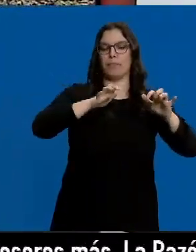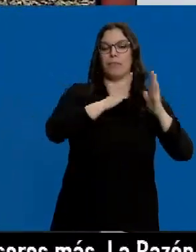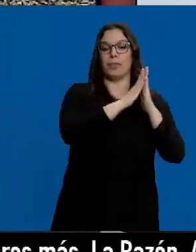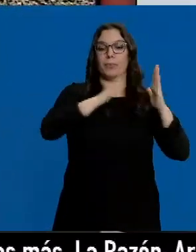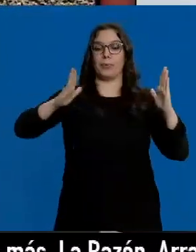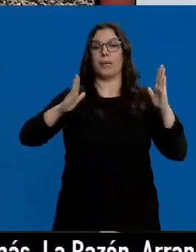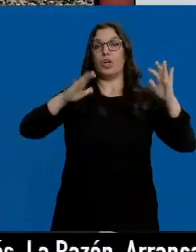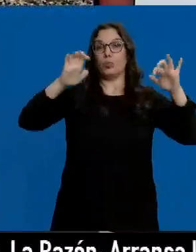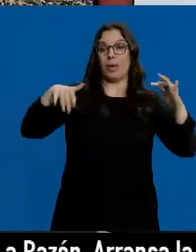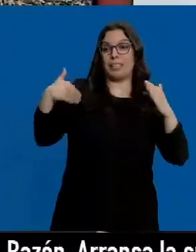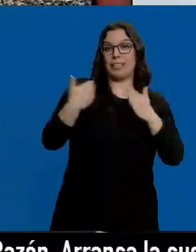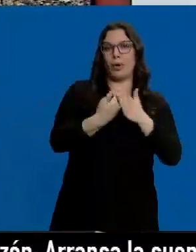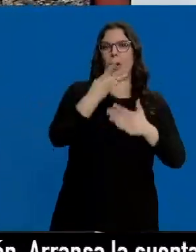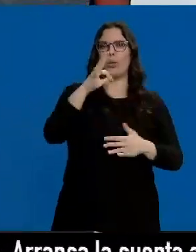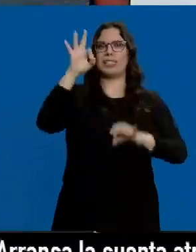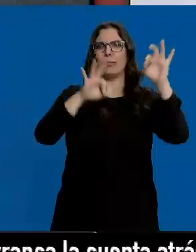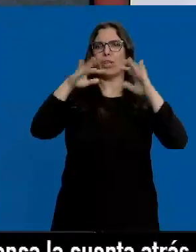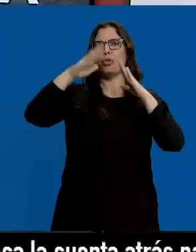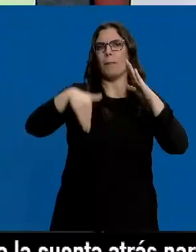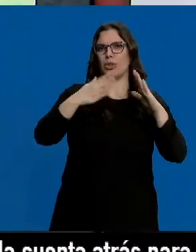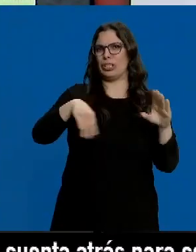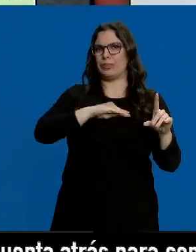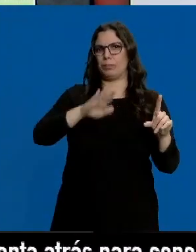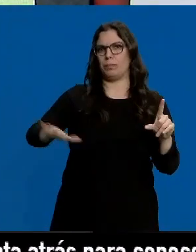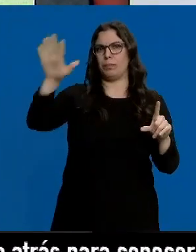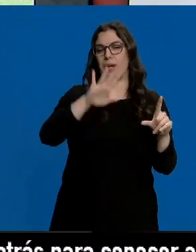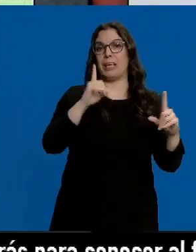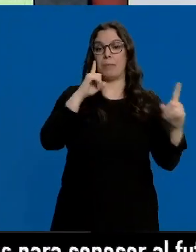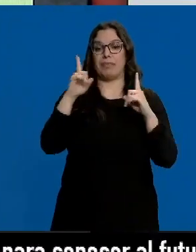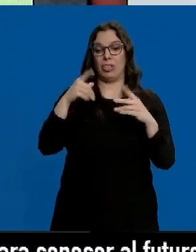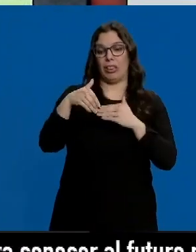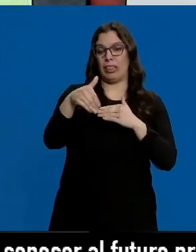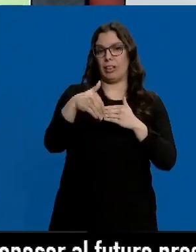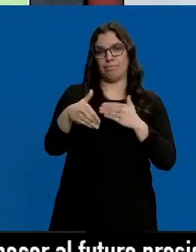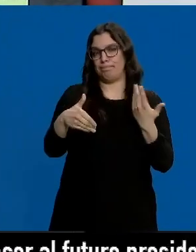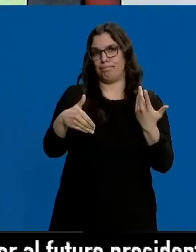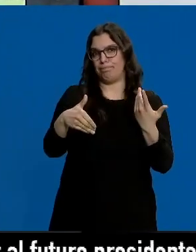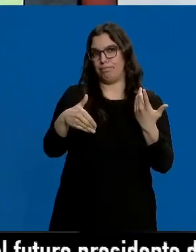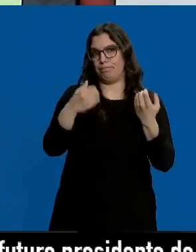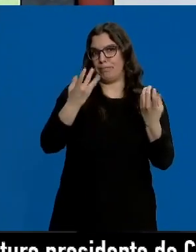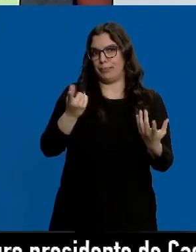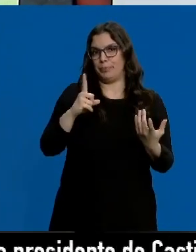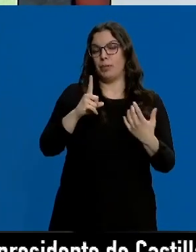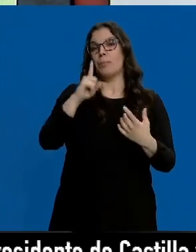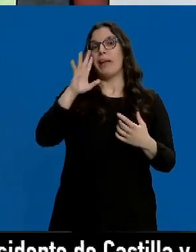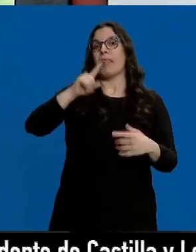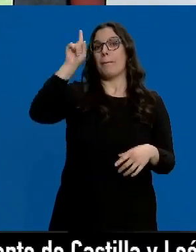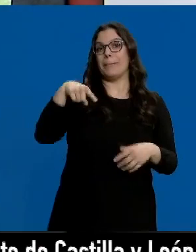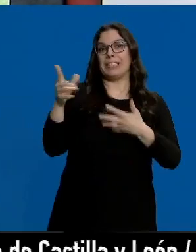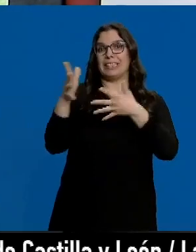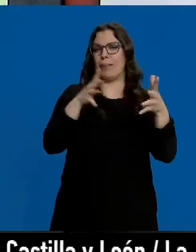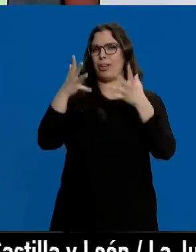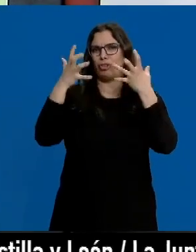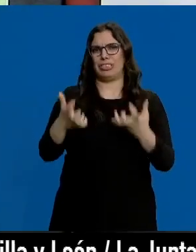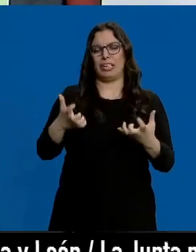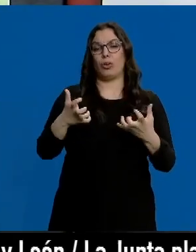un 40% menos en toda España y las previsiones a corto plazo no son prometedoras. Se prevé que marzo también sea un mes seco